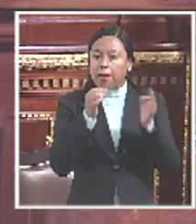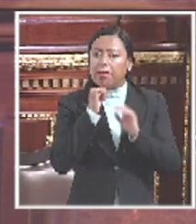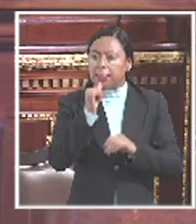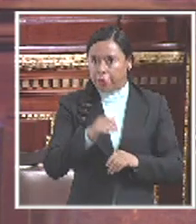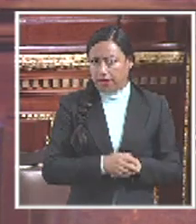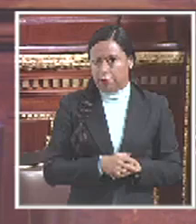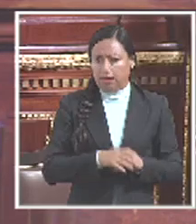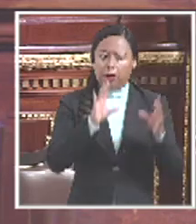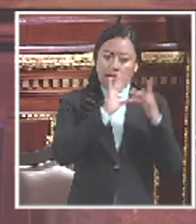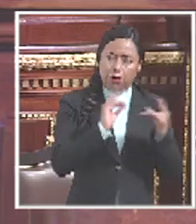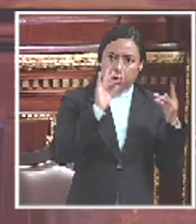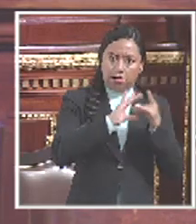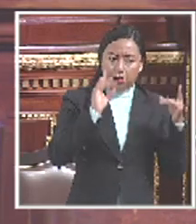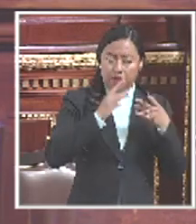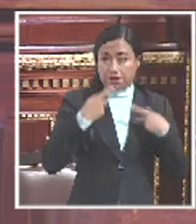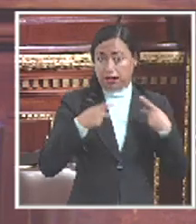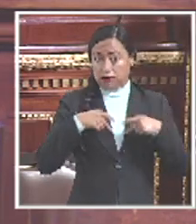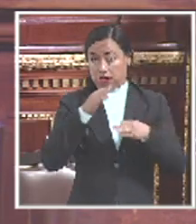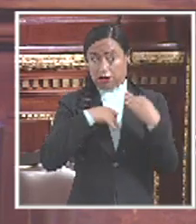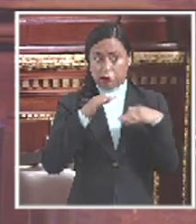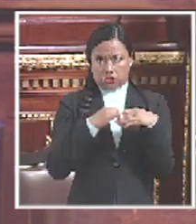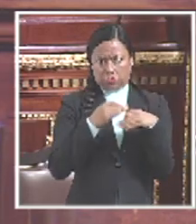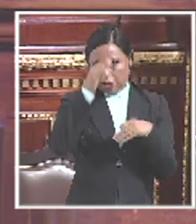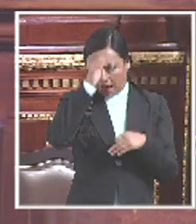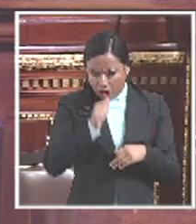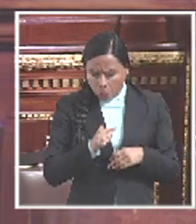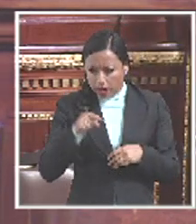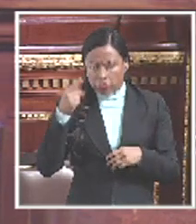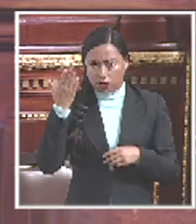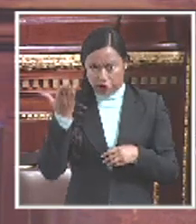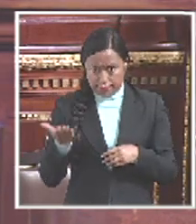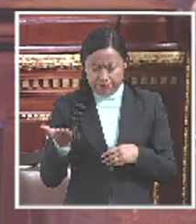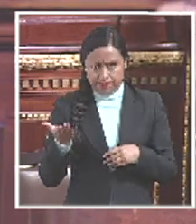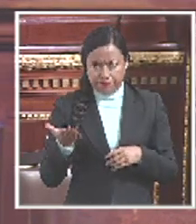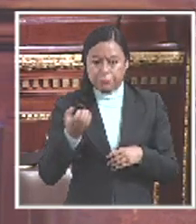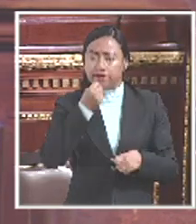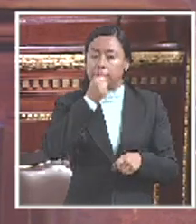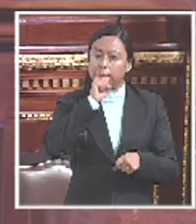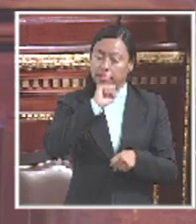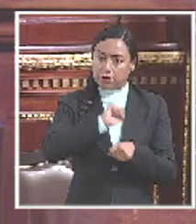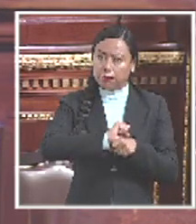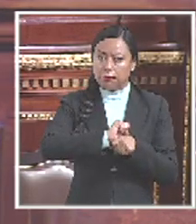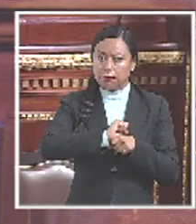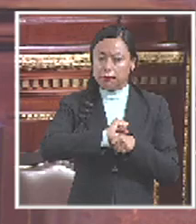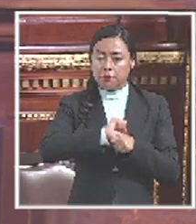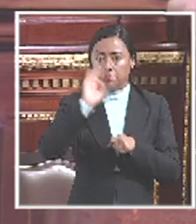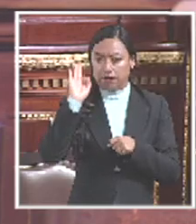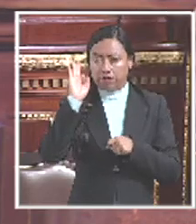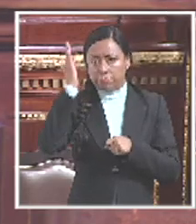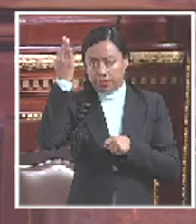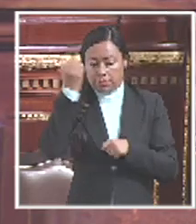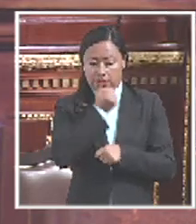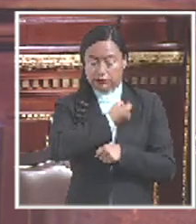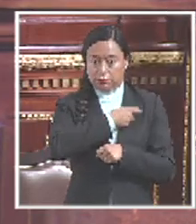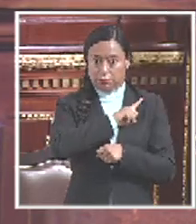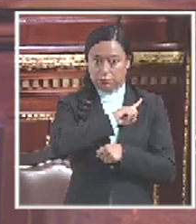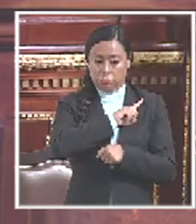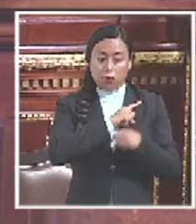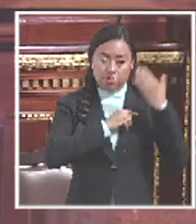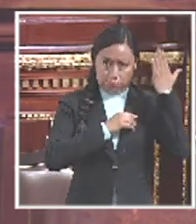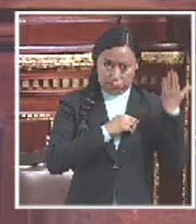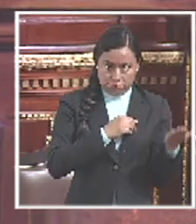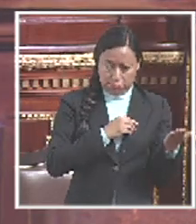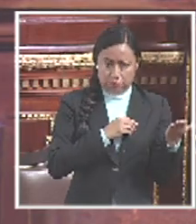al público en qué consiste este acuerdo entre la Secretaría Federal de Salud